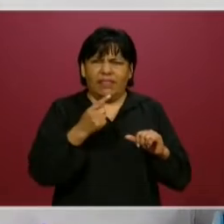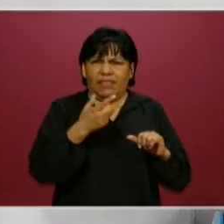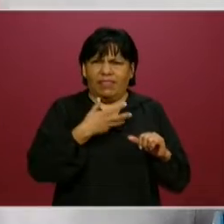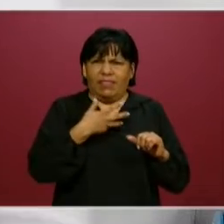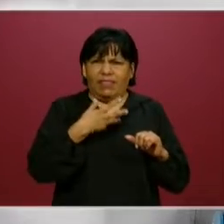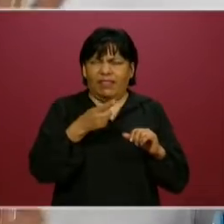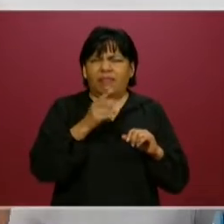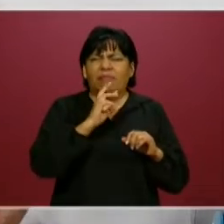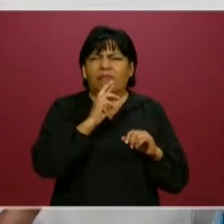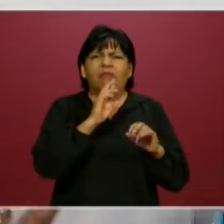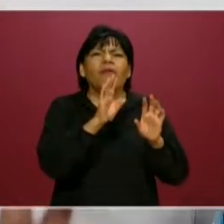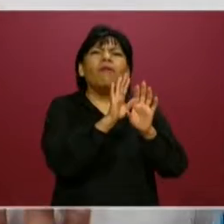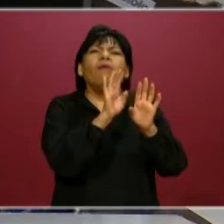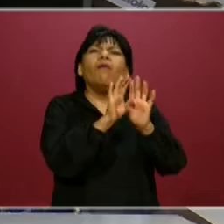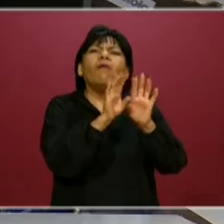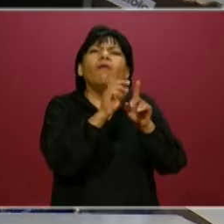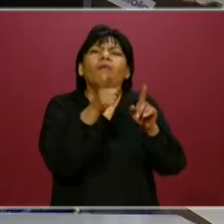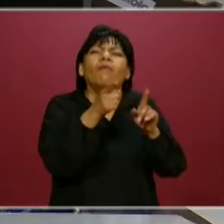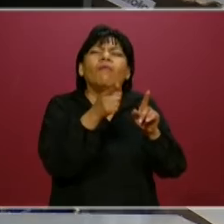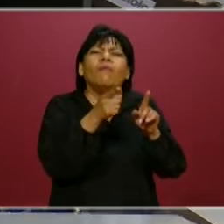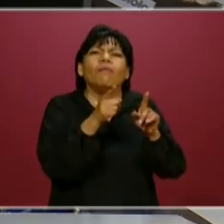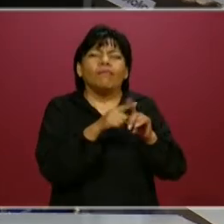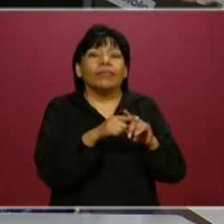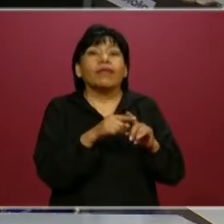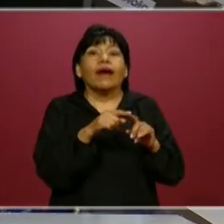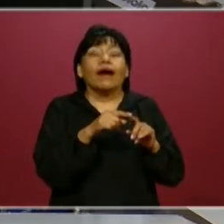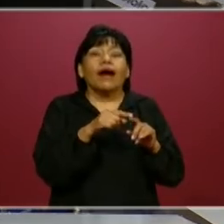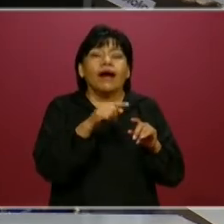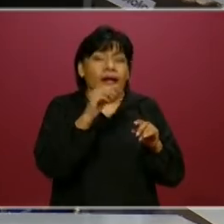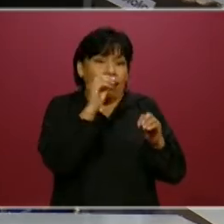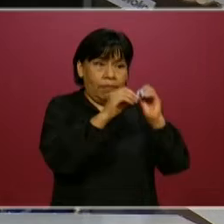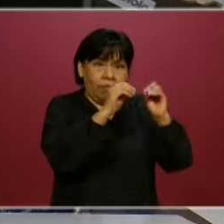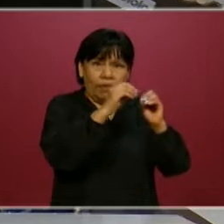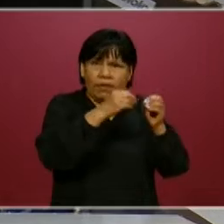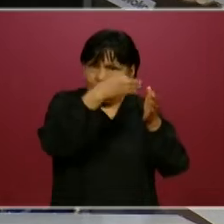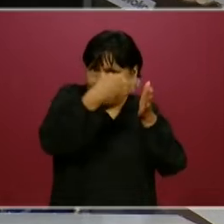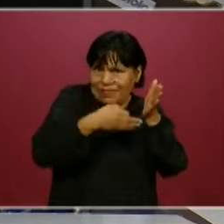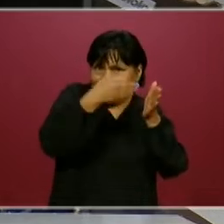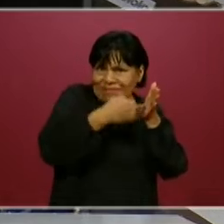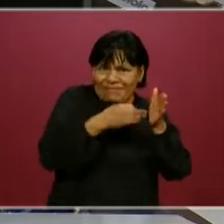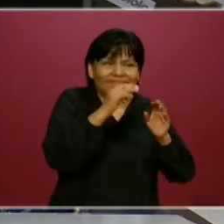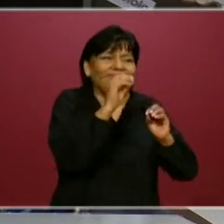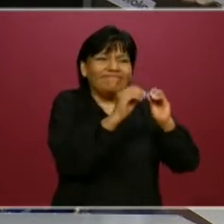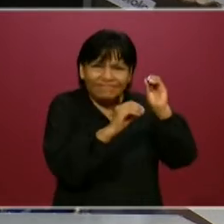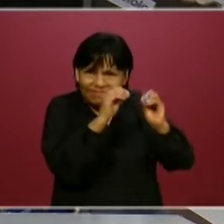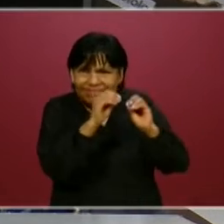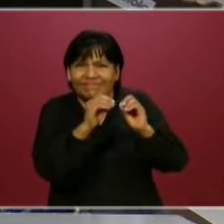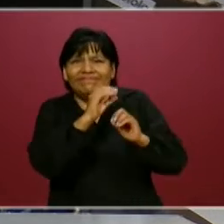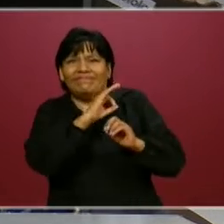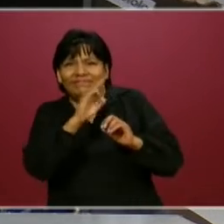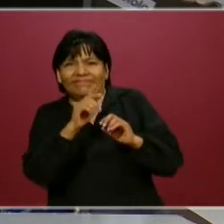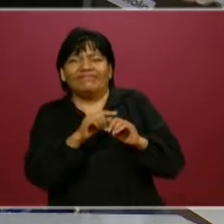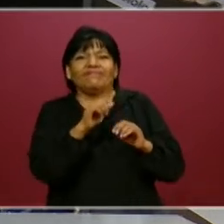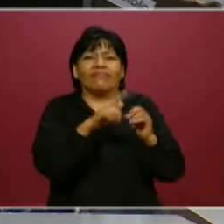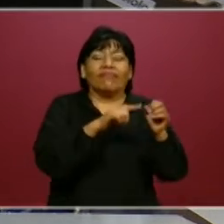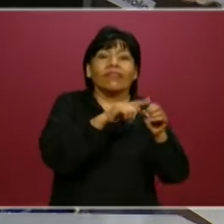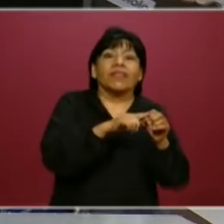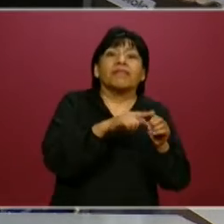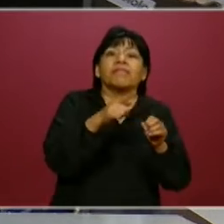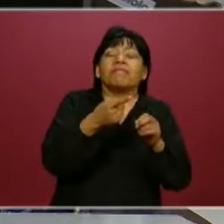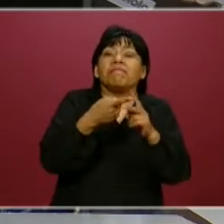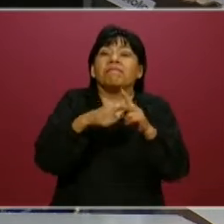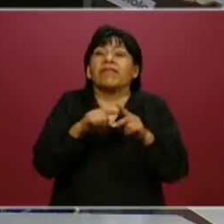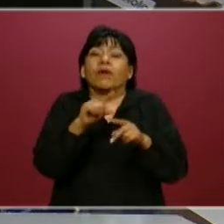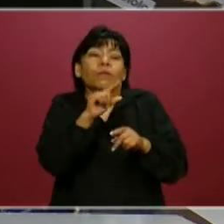tener como resultado el que completar todas las partes del cuerpo de nuestros animalitos vamos a empezar tomando